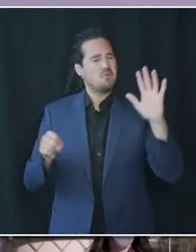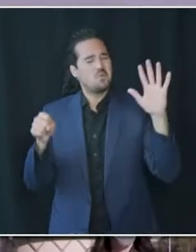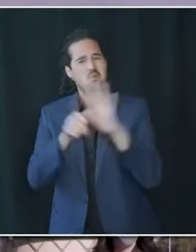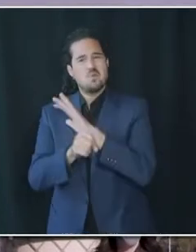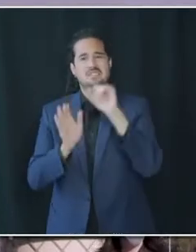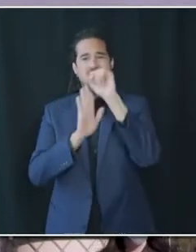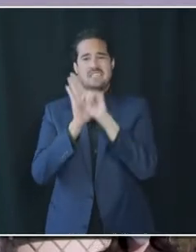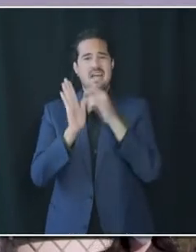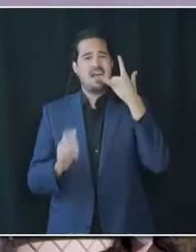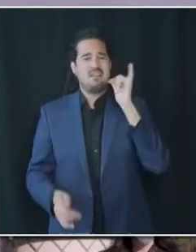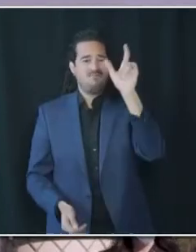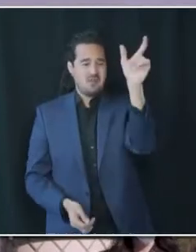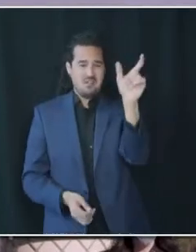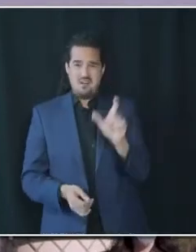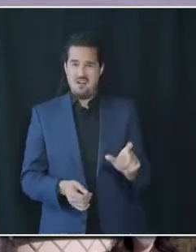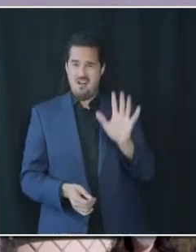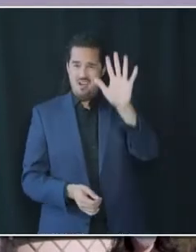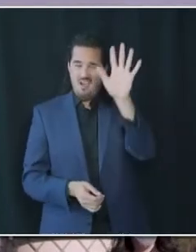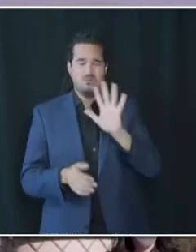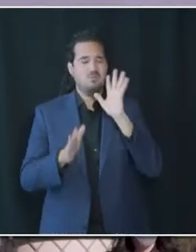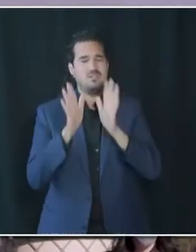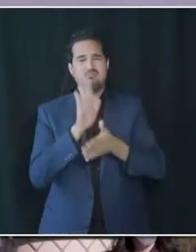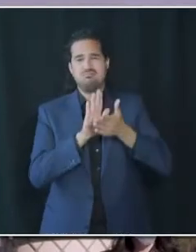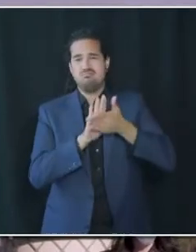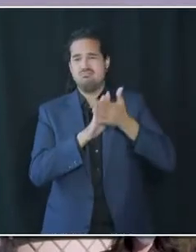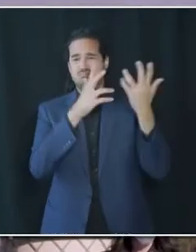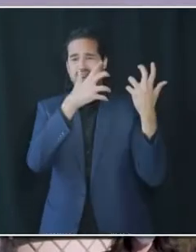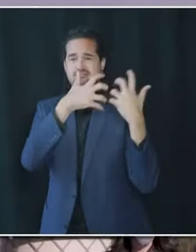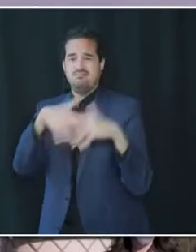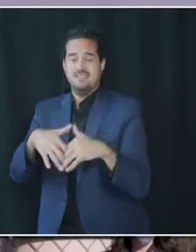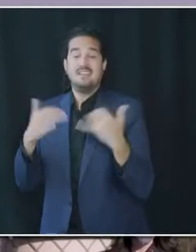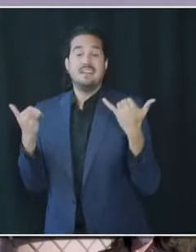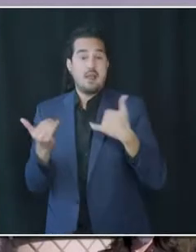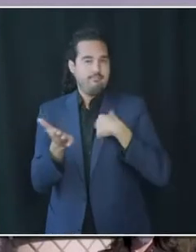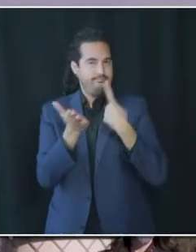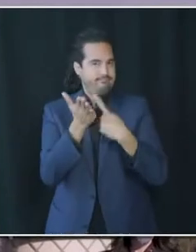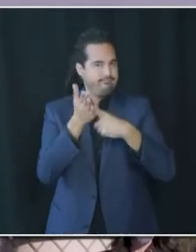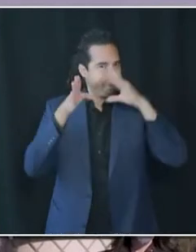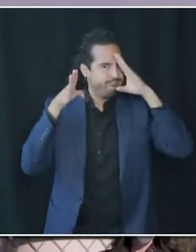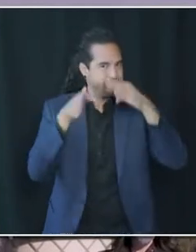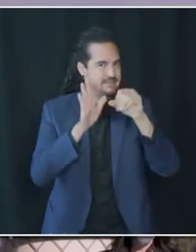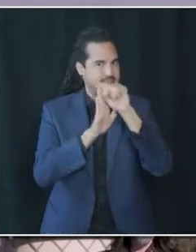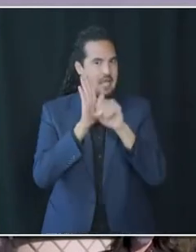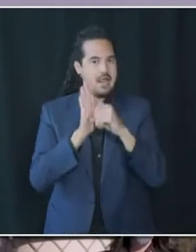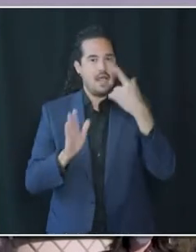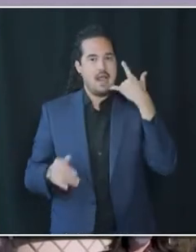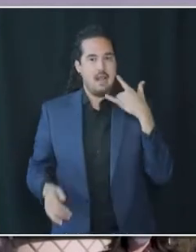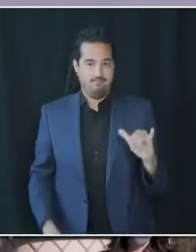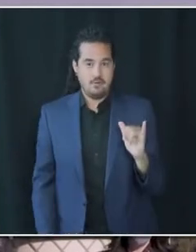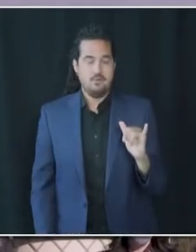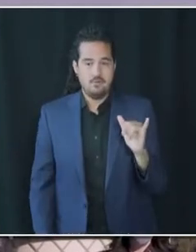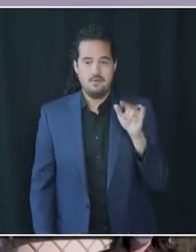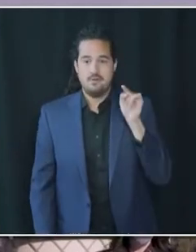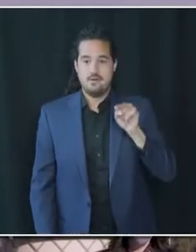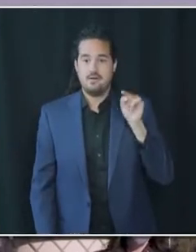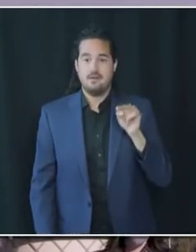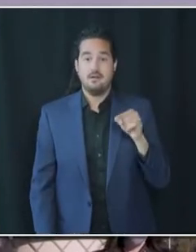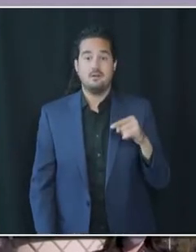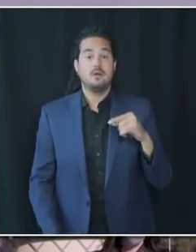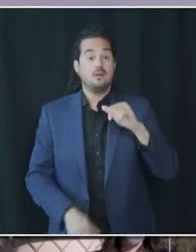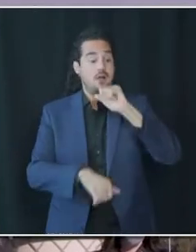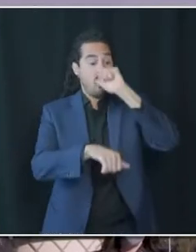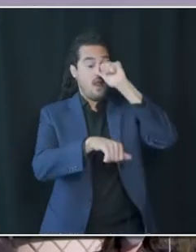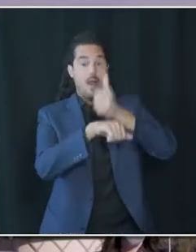del estado hablando del estado todo lo que debe estar funcionando en cuanto a esta vacuna está funcionando lo que no debe